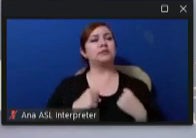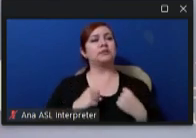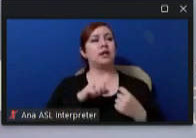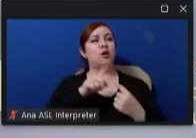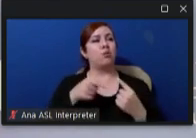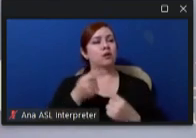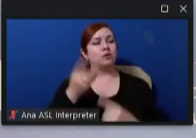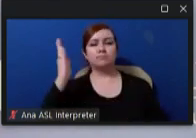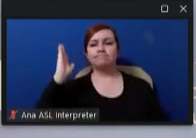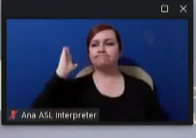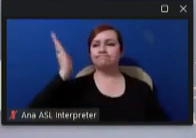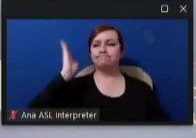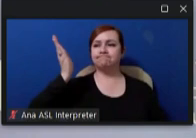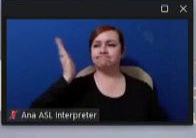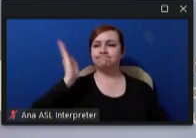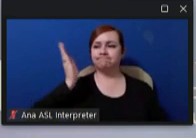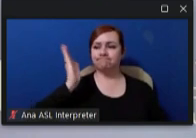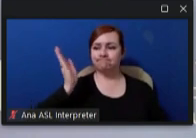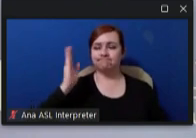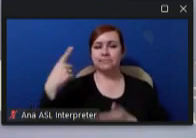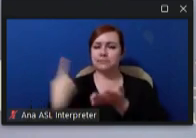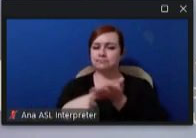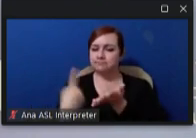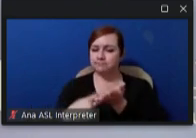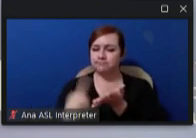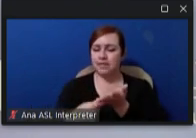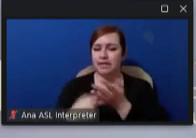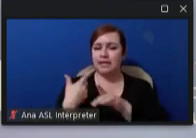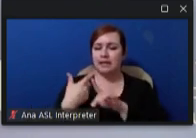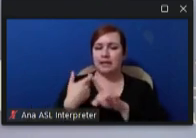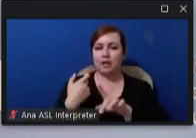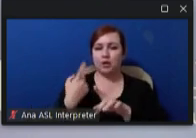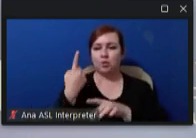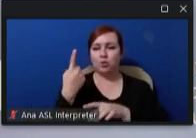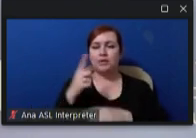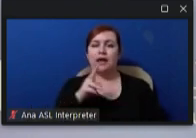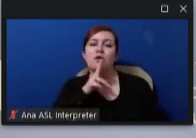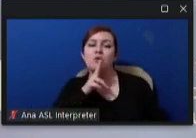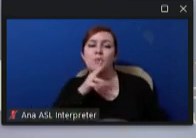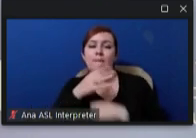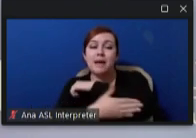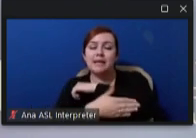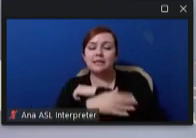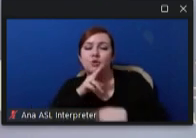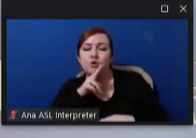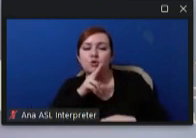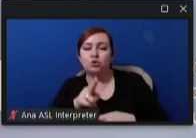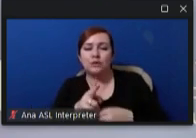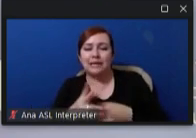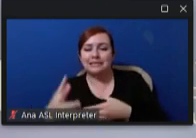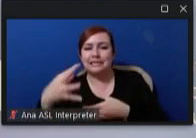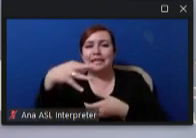esa palabra de una Honduras inclusiva para atender